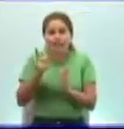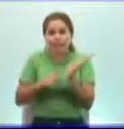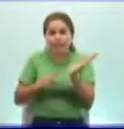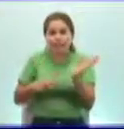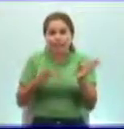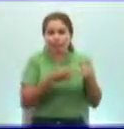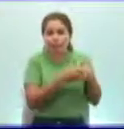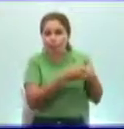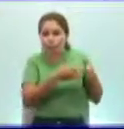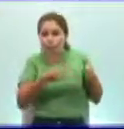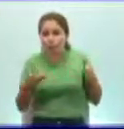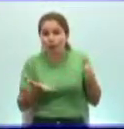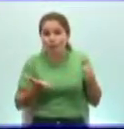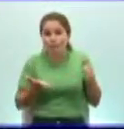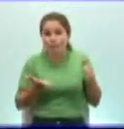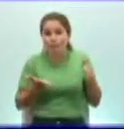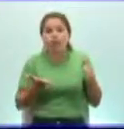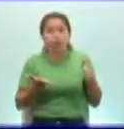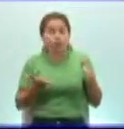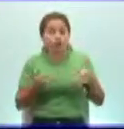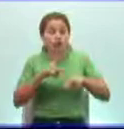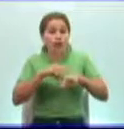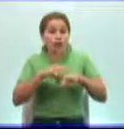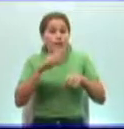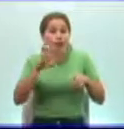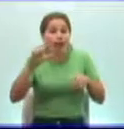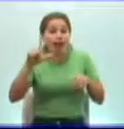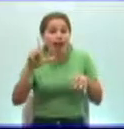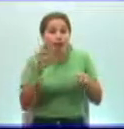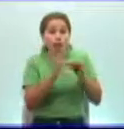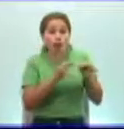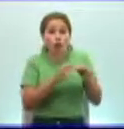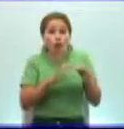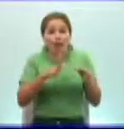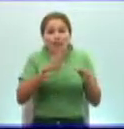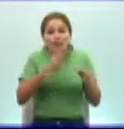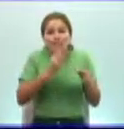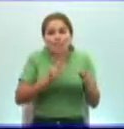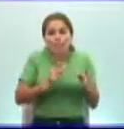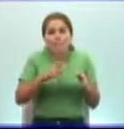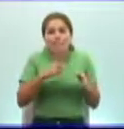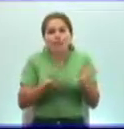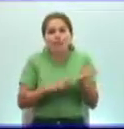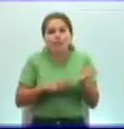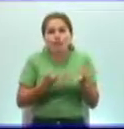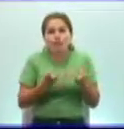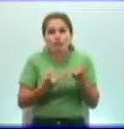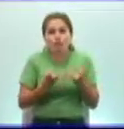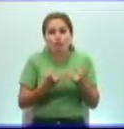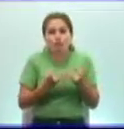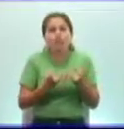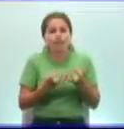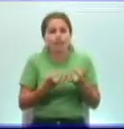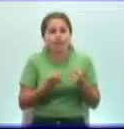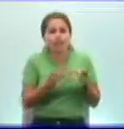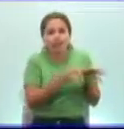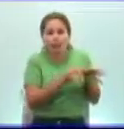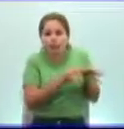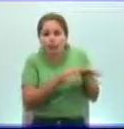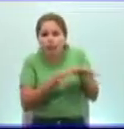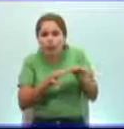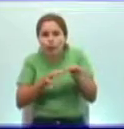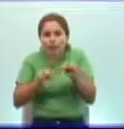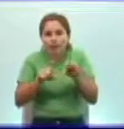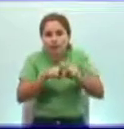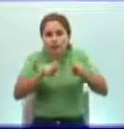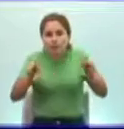desplace a gran velocidad, al tiempo que los electrones pierden energía en forma de calor. Si la corriente que pasa por el circuito